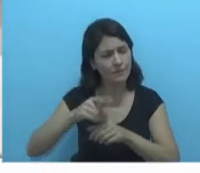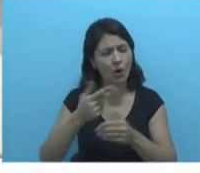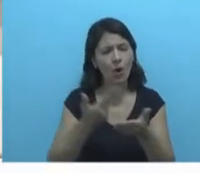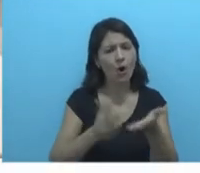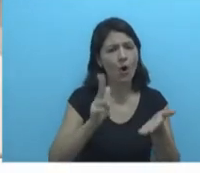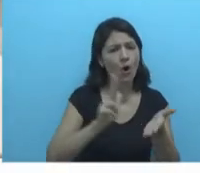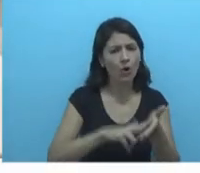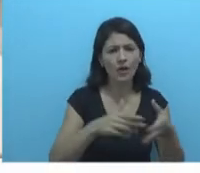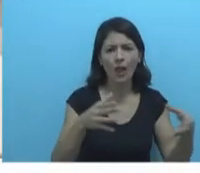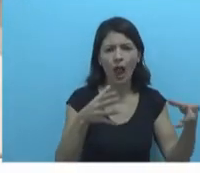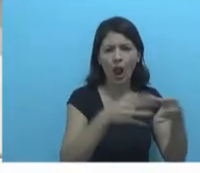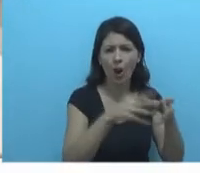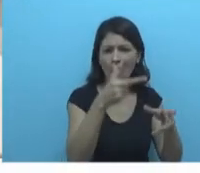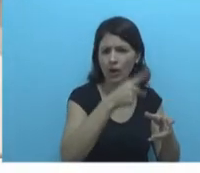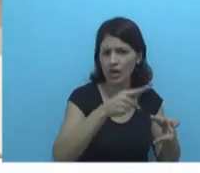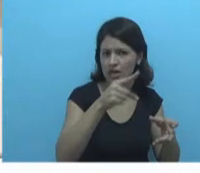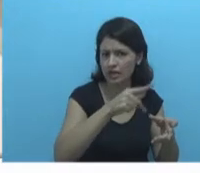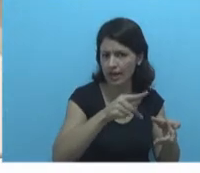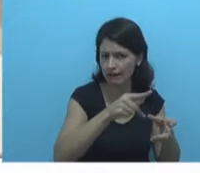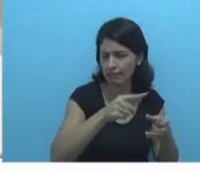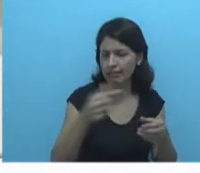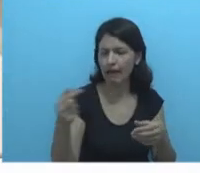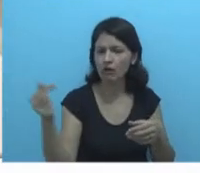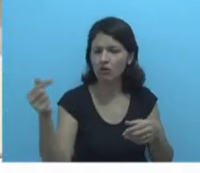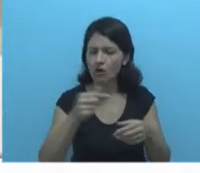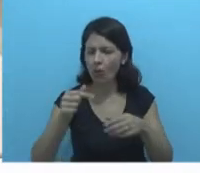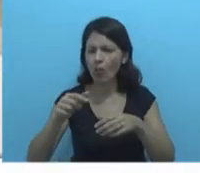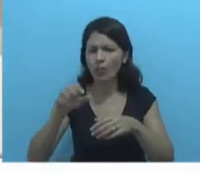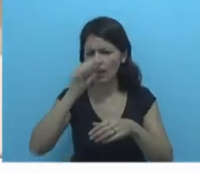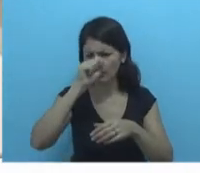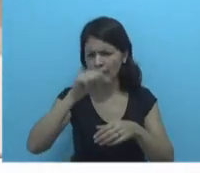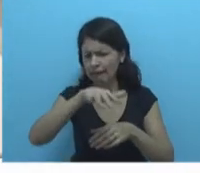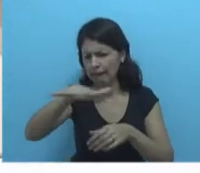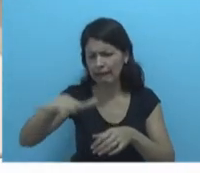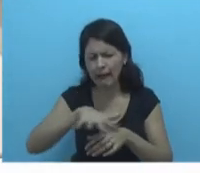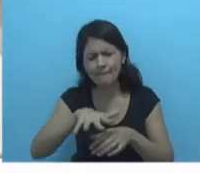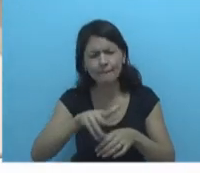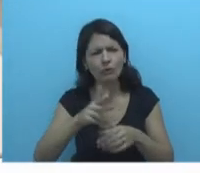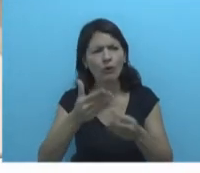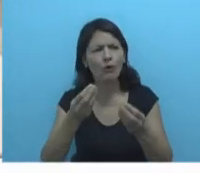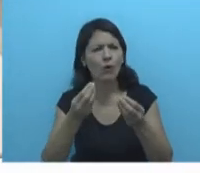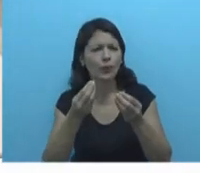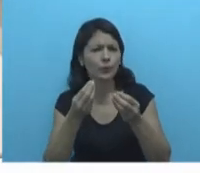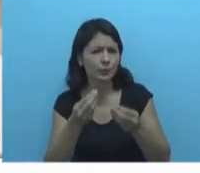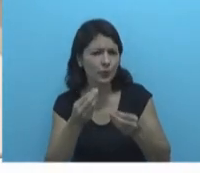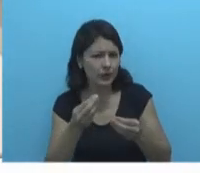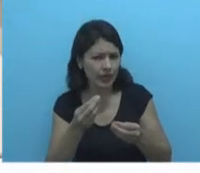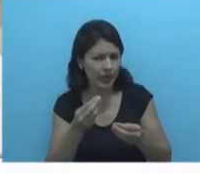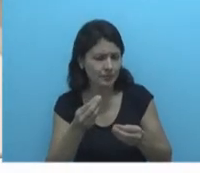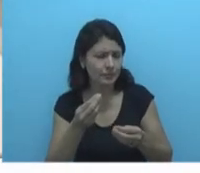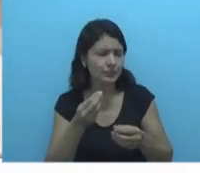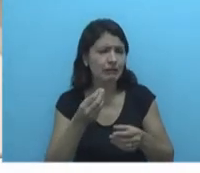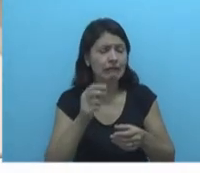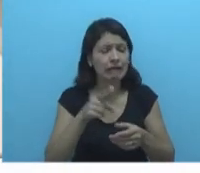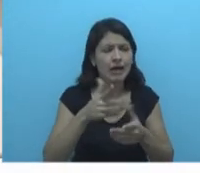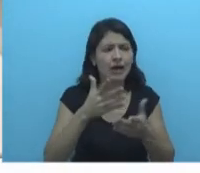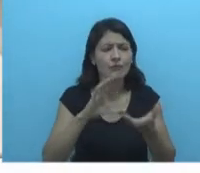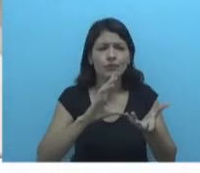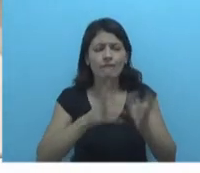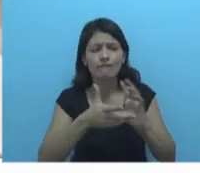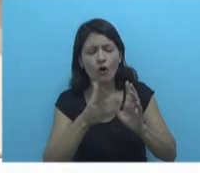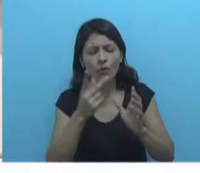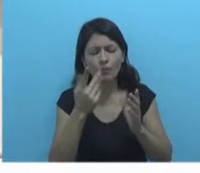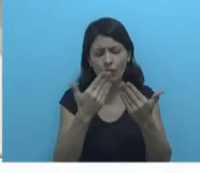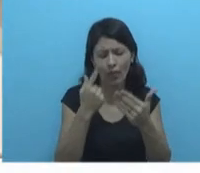intento de controlar los índices de inflación y a través de una medida unilateral, en consulta,